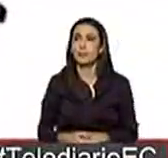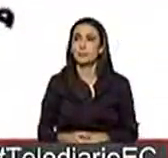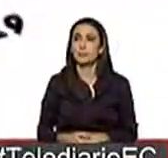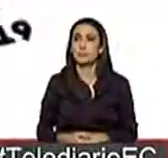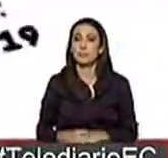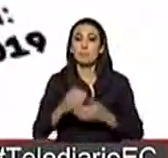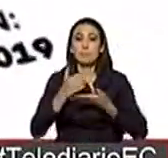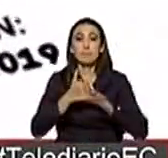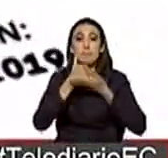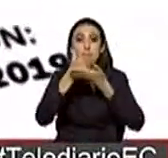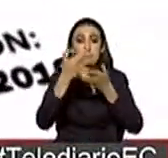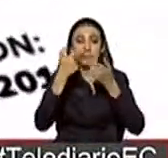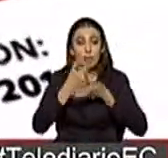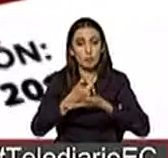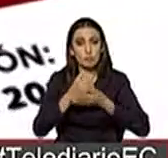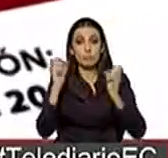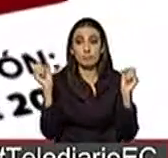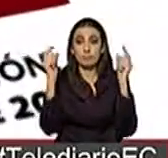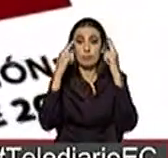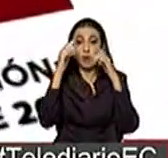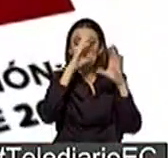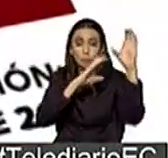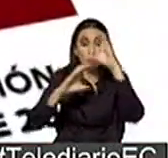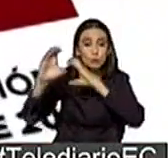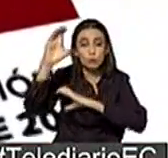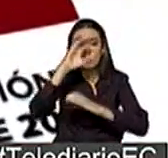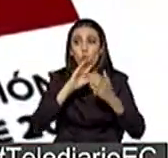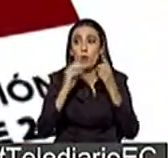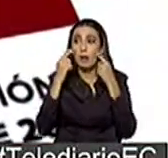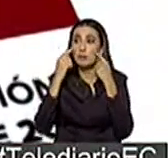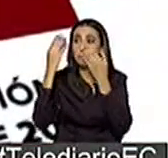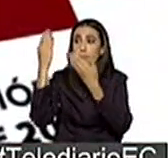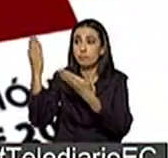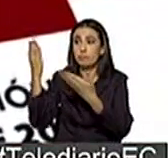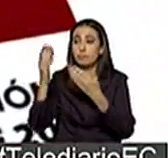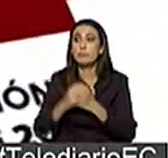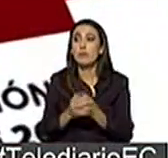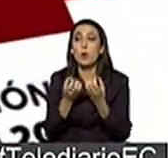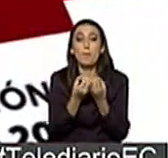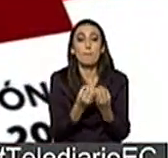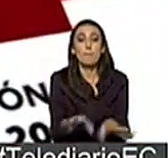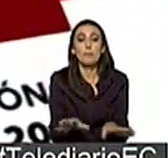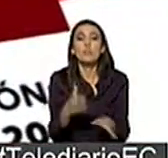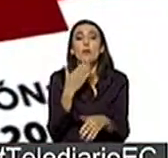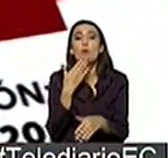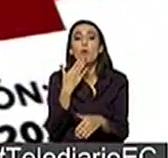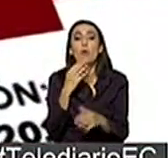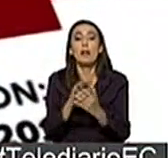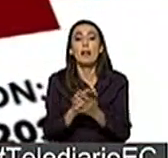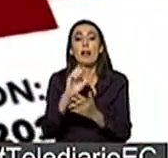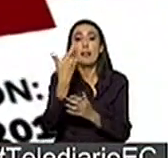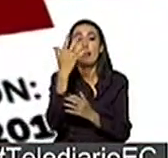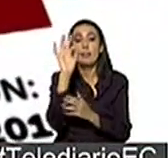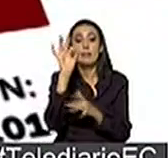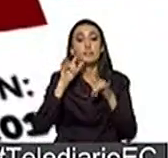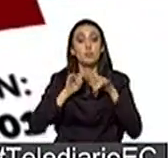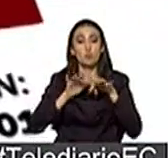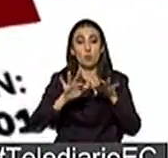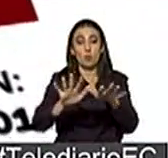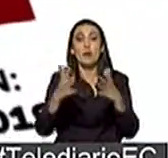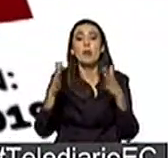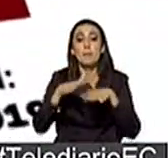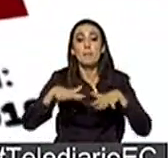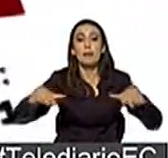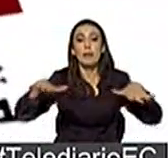ayúdanos a encontrarlos armijos de escudero antonio santiago desapareció el 19 de septiembre de 2019 del